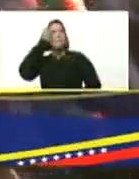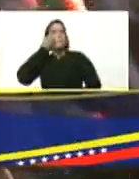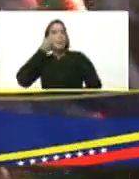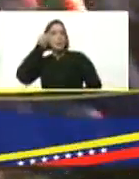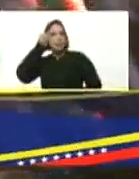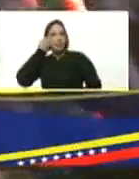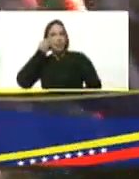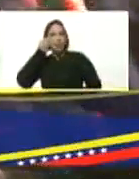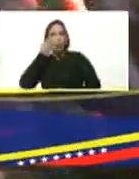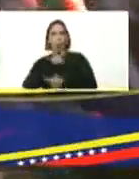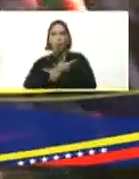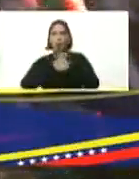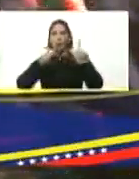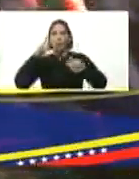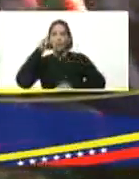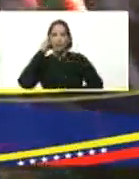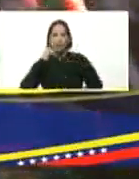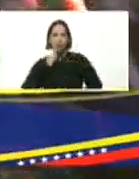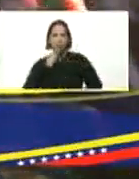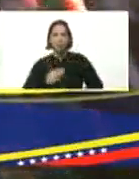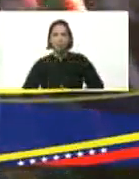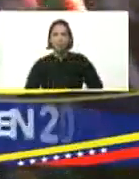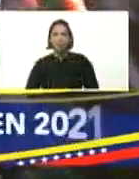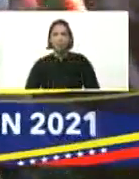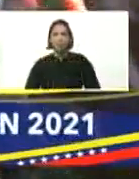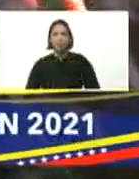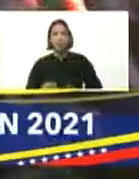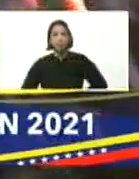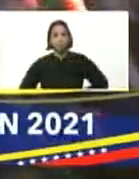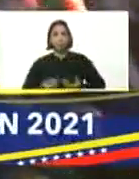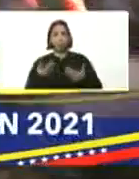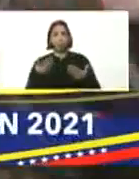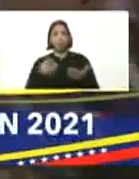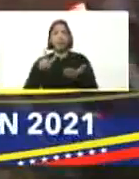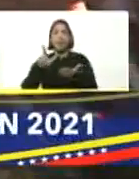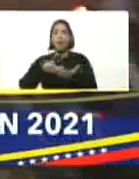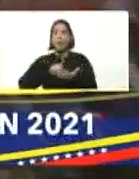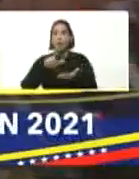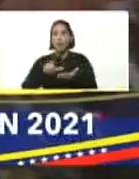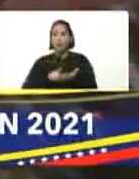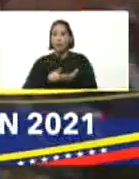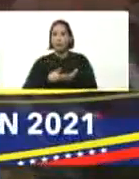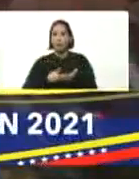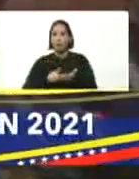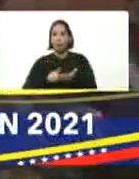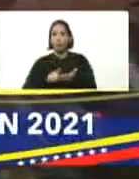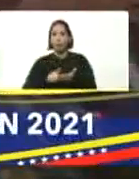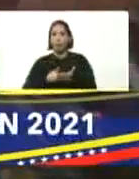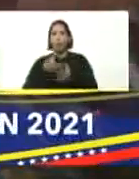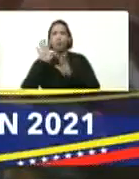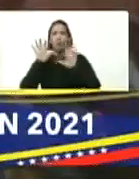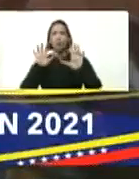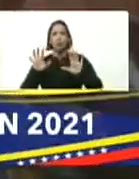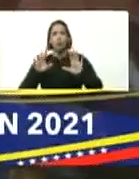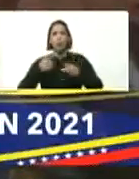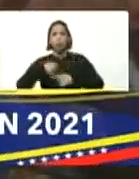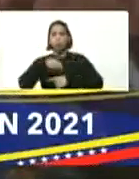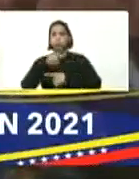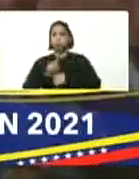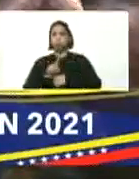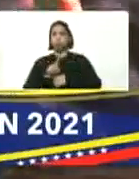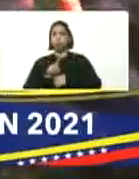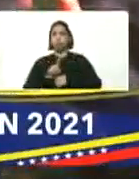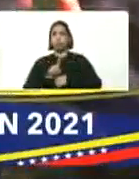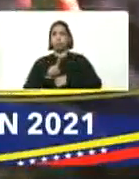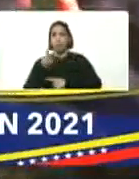del Libertador. Y voy a presentar el libro El Continente Prodigioso, del autor prodigioso